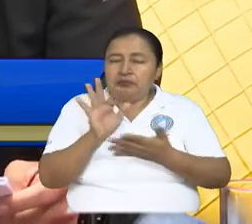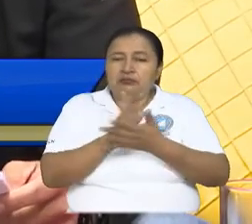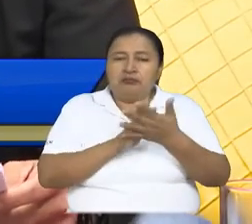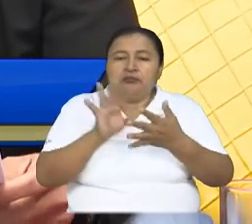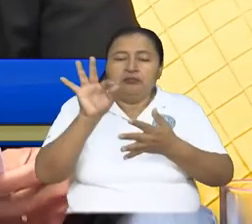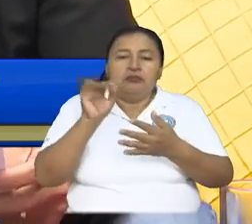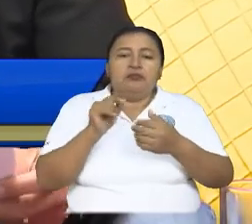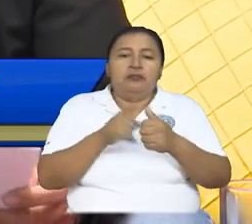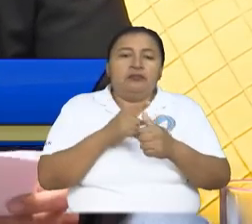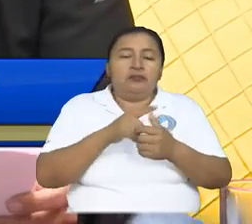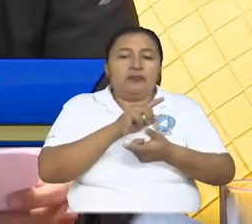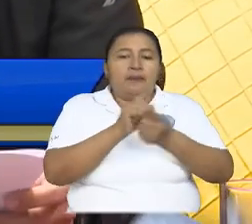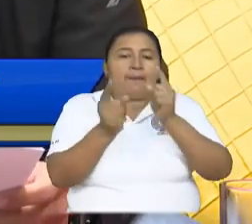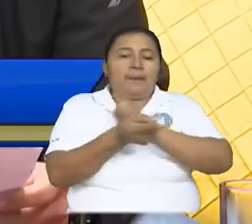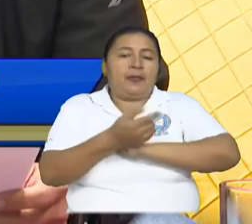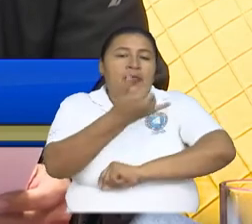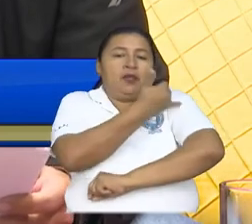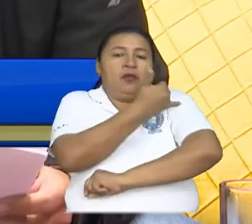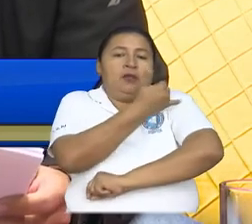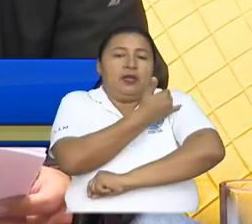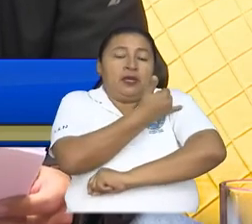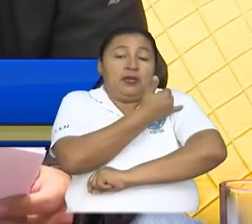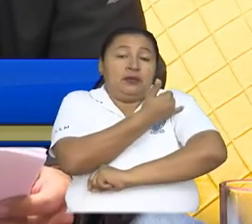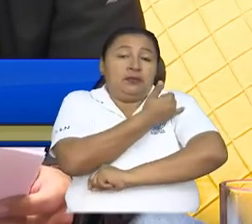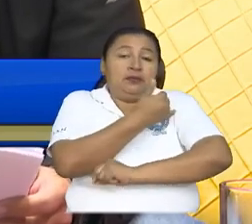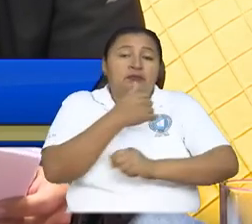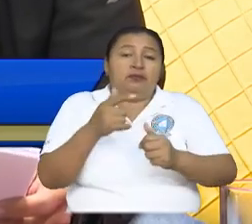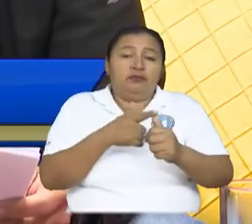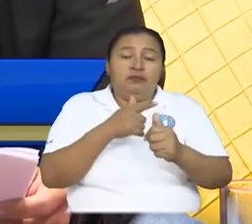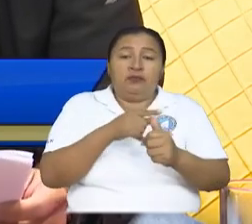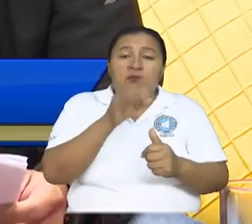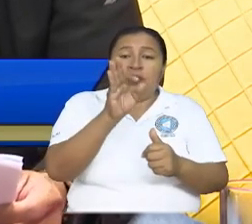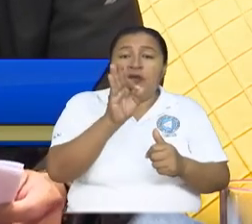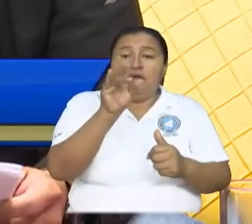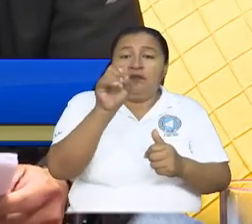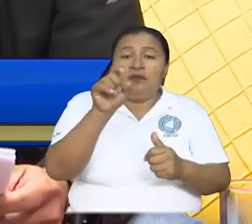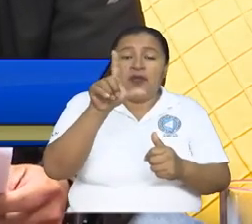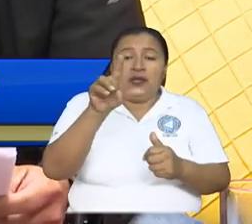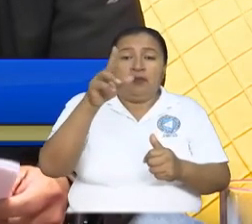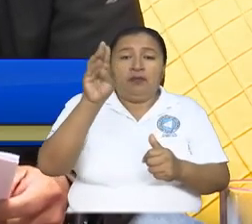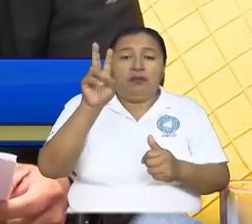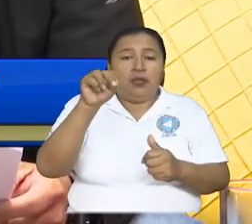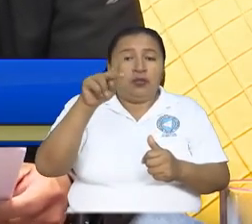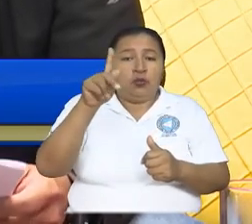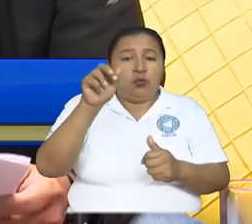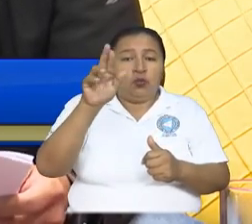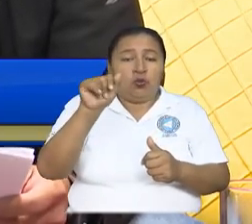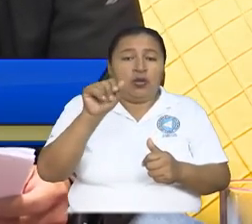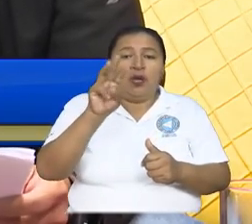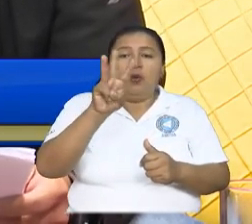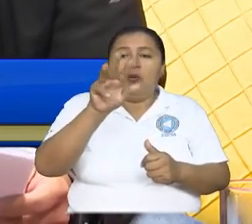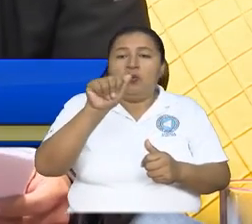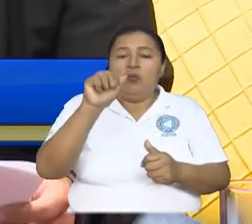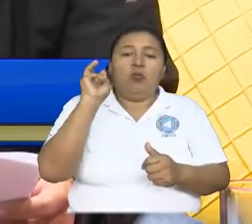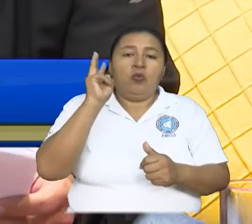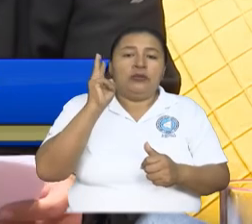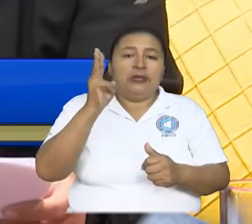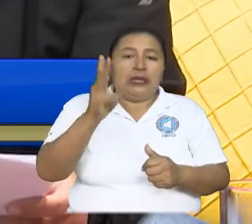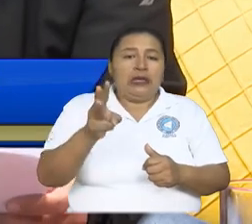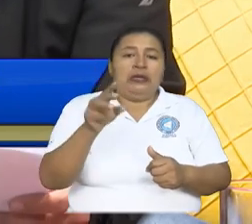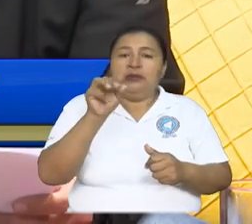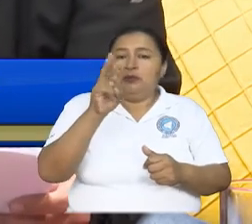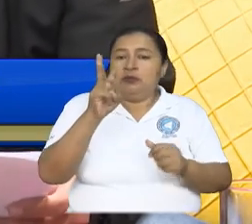claro para el reemplazo del hospital primario fidel ventura de waslala eso de matagalpa hoy es